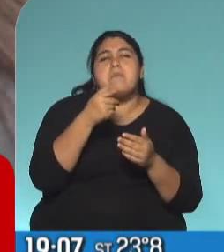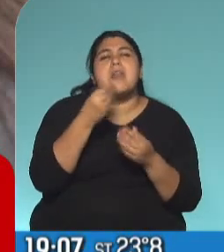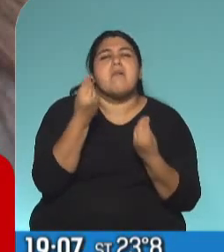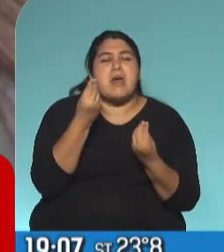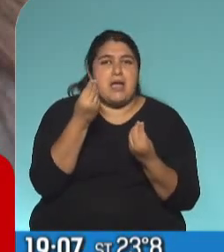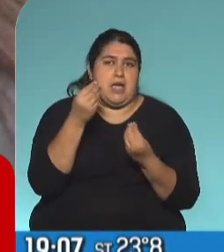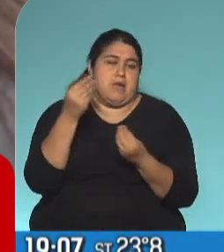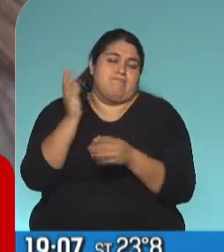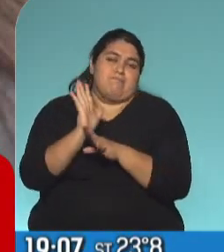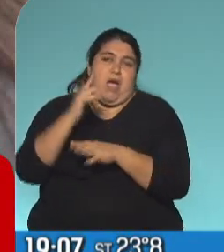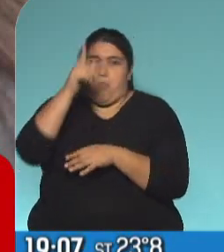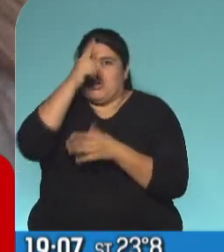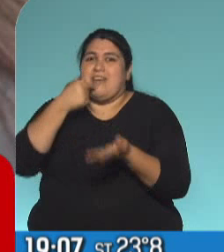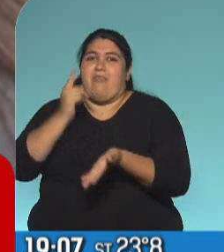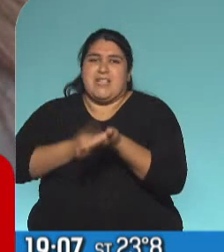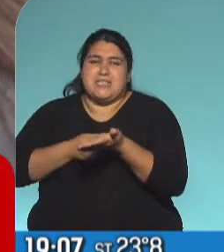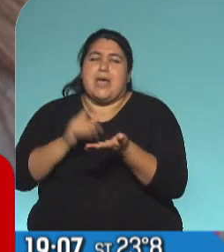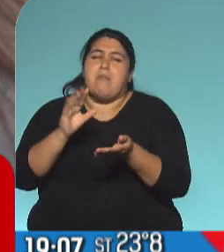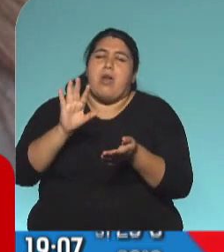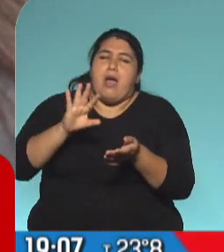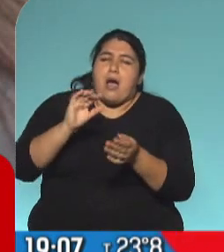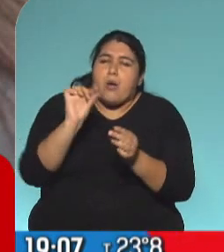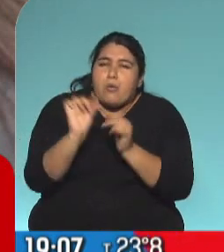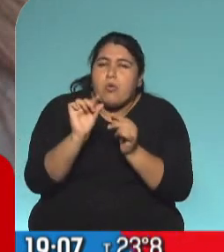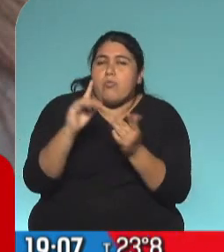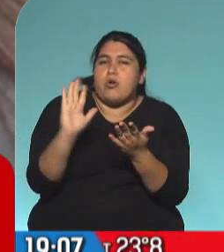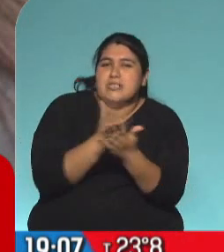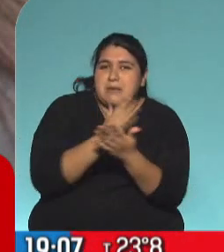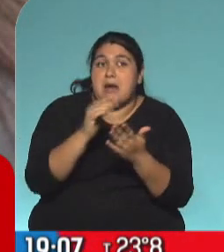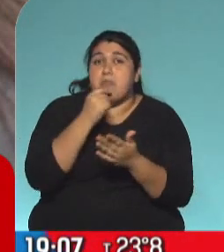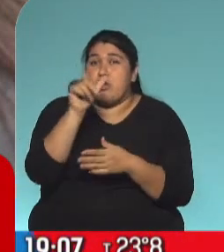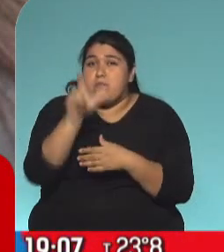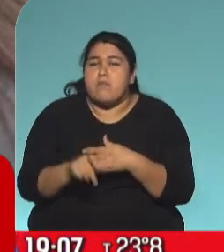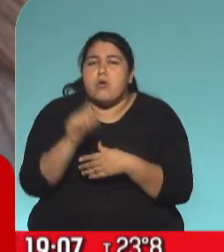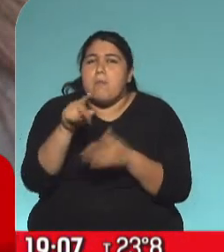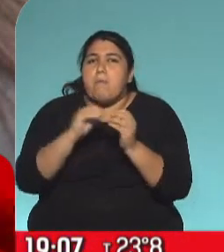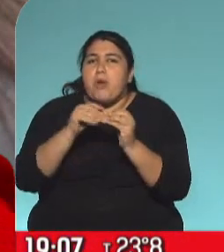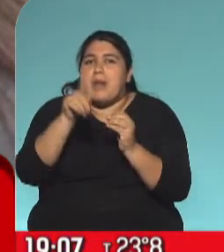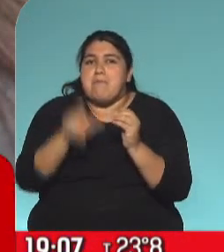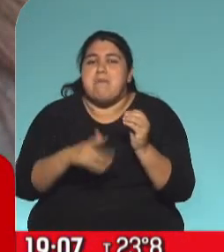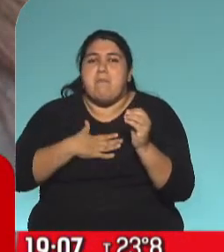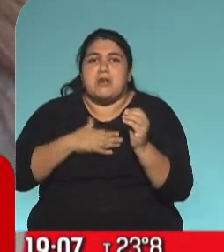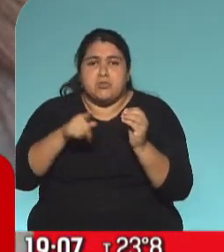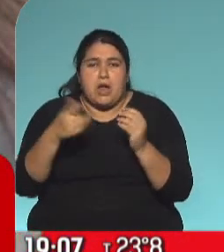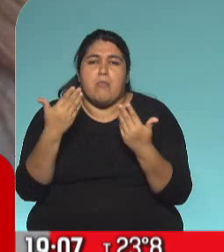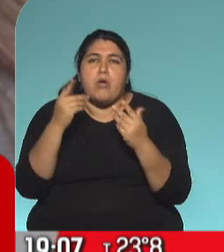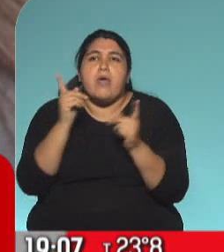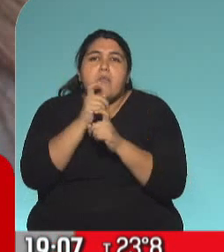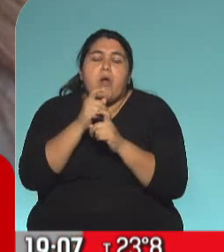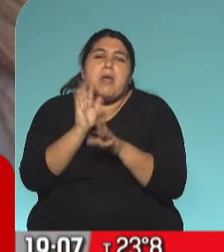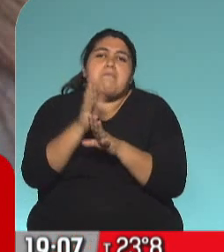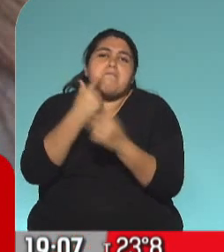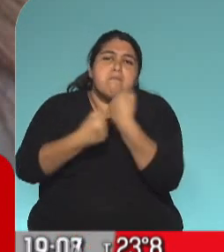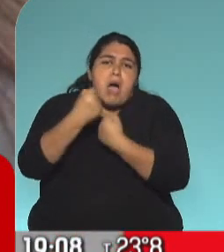la propia fuerza para separar momentáneamente a alguien que tiene una situación personal complicada y que puede perjudicarse a sí mismo